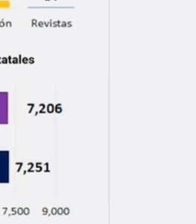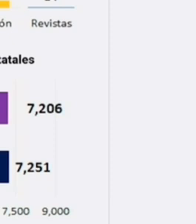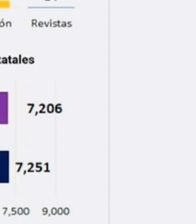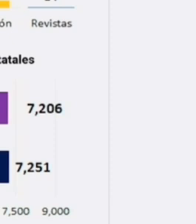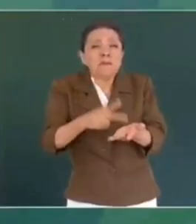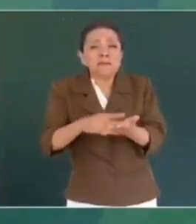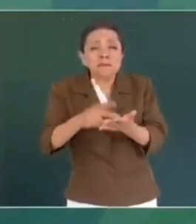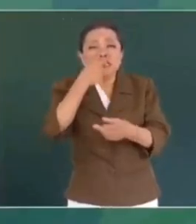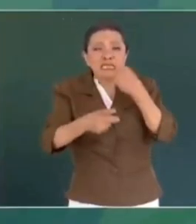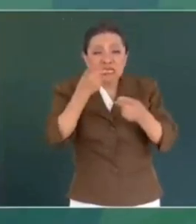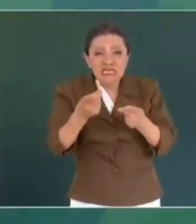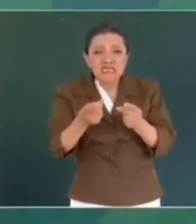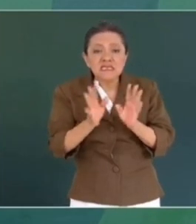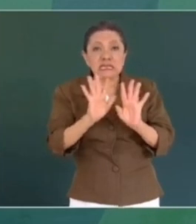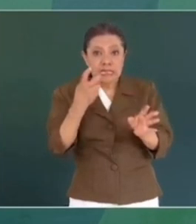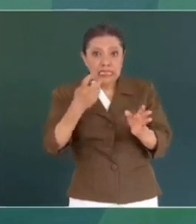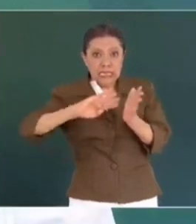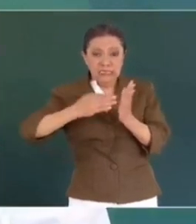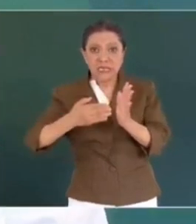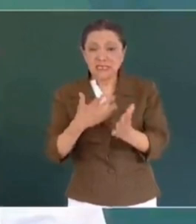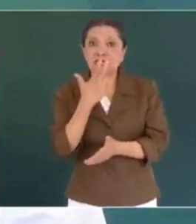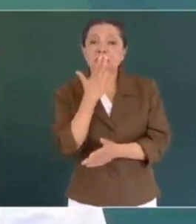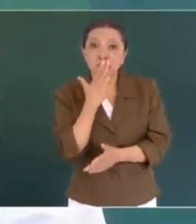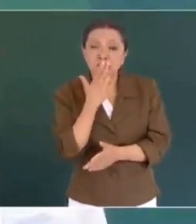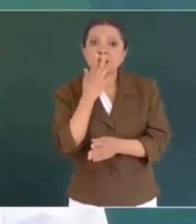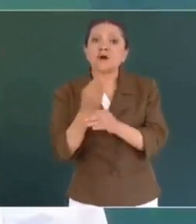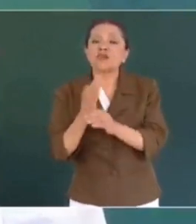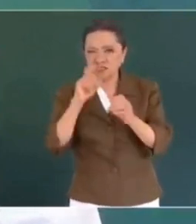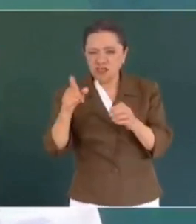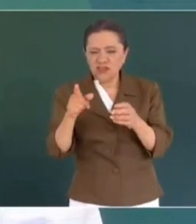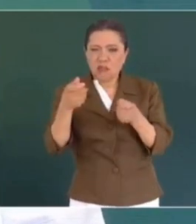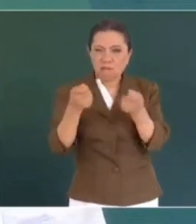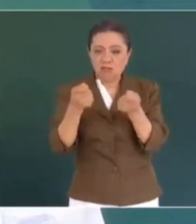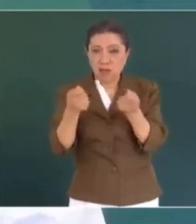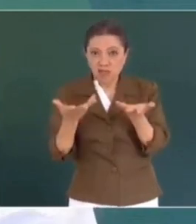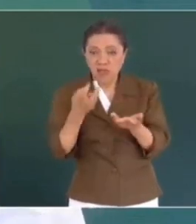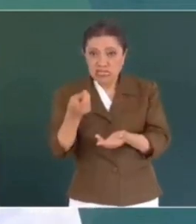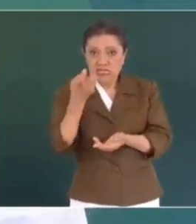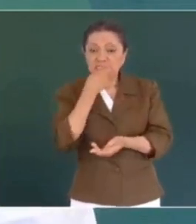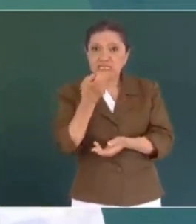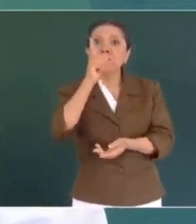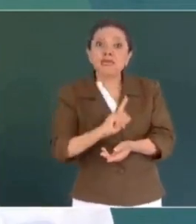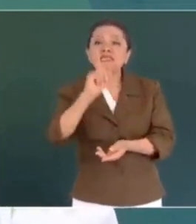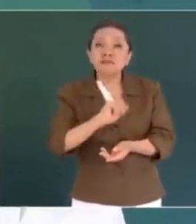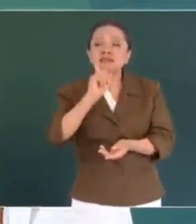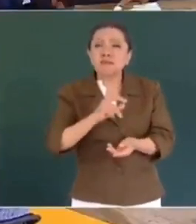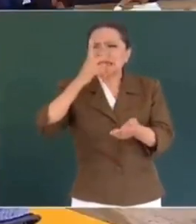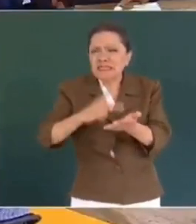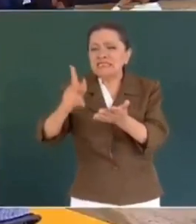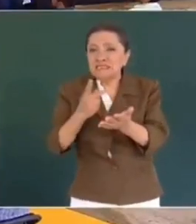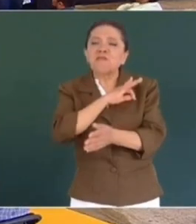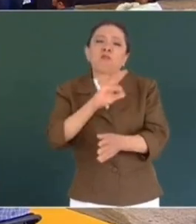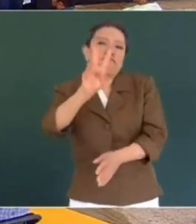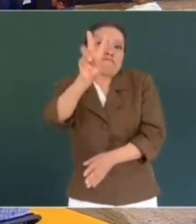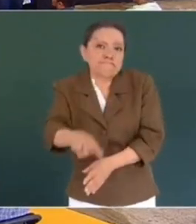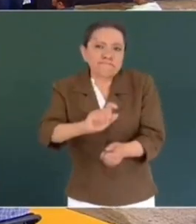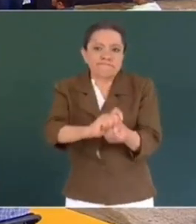31% de todas las noticias. Y esa es la estrategia que utilizan los medios manipuladores. Una mentira que se repite muchas veces puede convertirse en